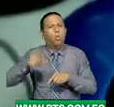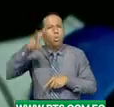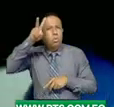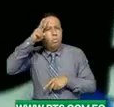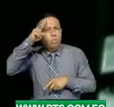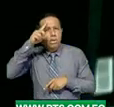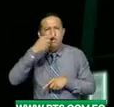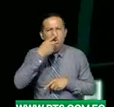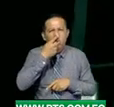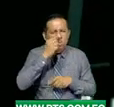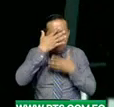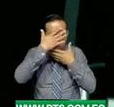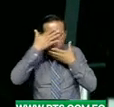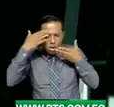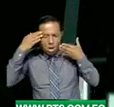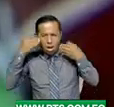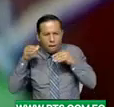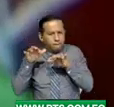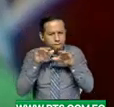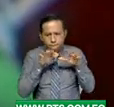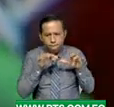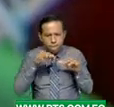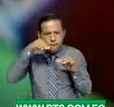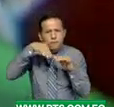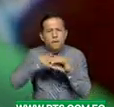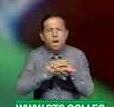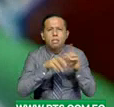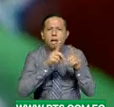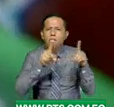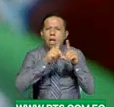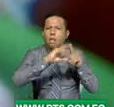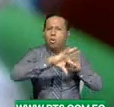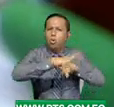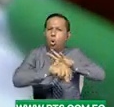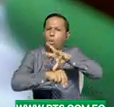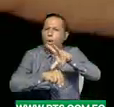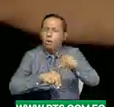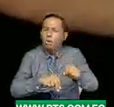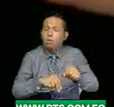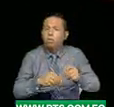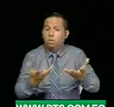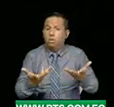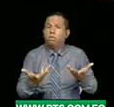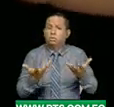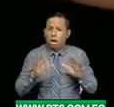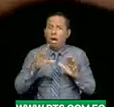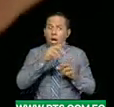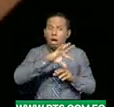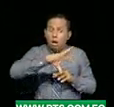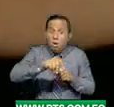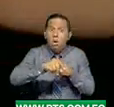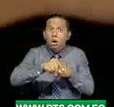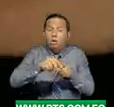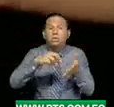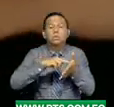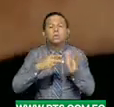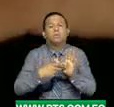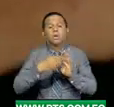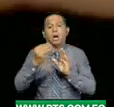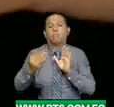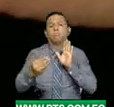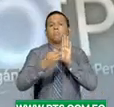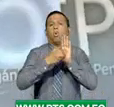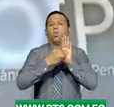sus operaciones cibernéticas, que son varios los delitos de esta índole tipificados en el Código Orgánico Integral Penal en